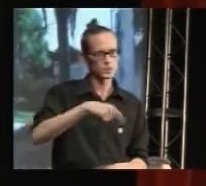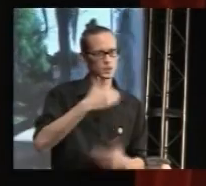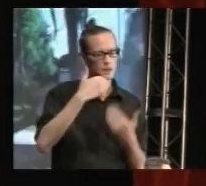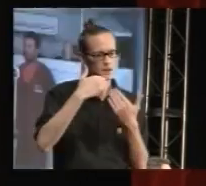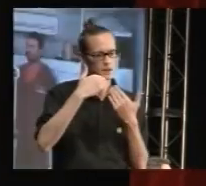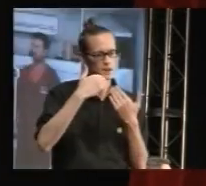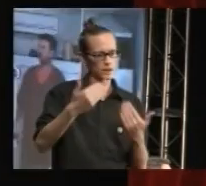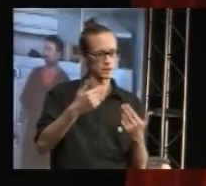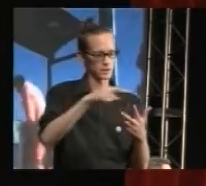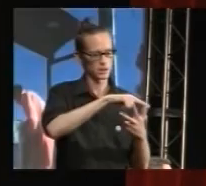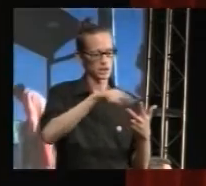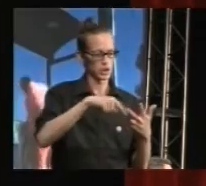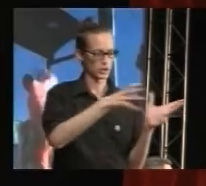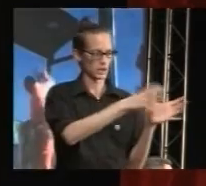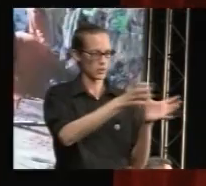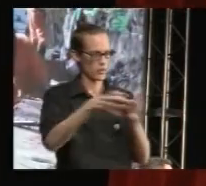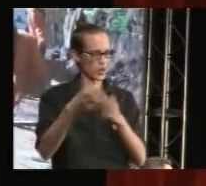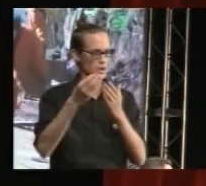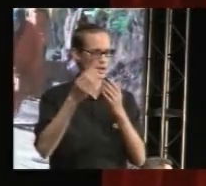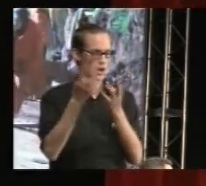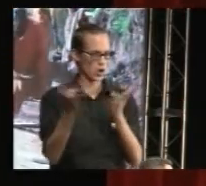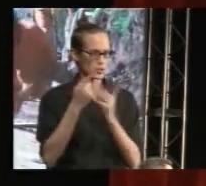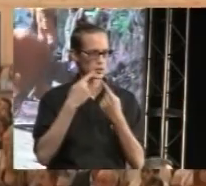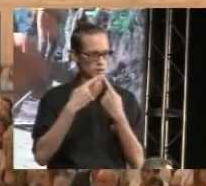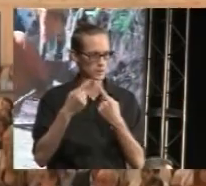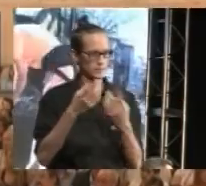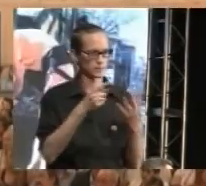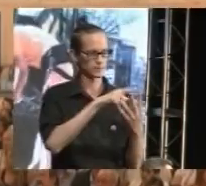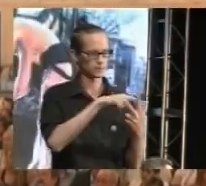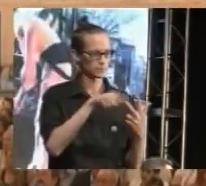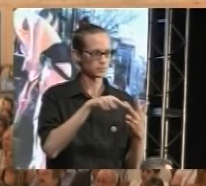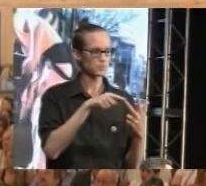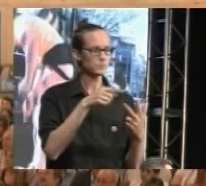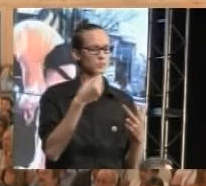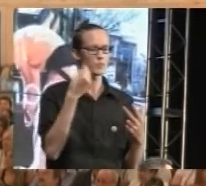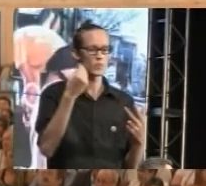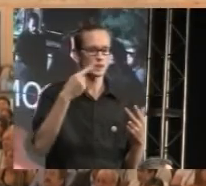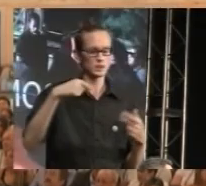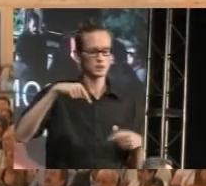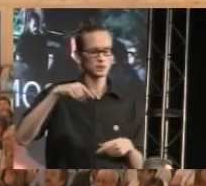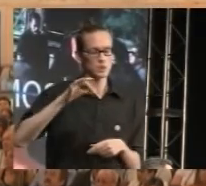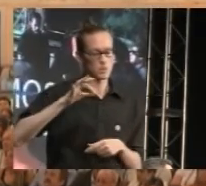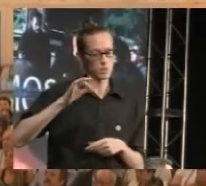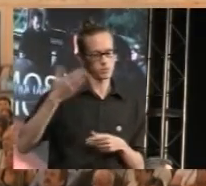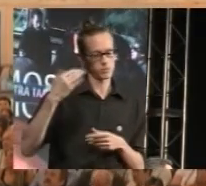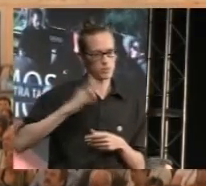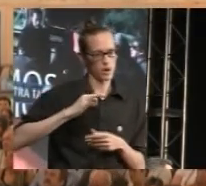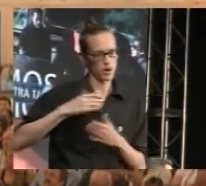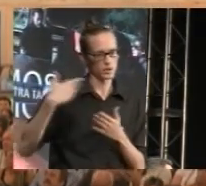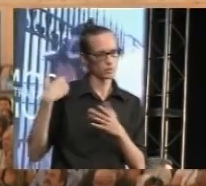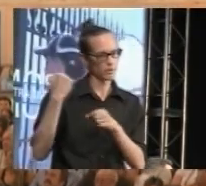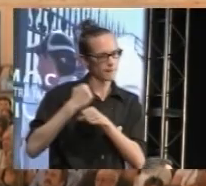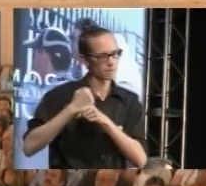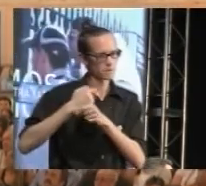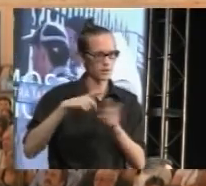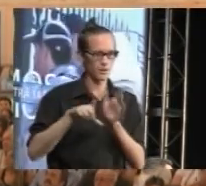agradecer a los tres bloques que integran el Consejo Deliberante, porque ha sido un año de intenso trabajo legislativo,